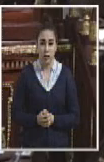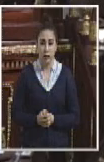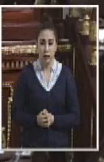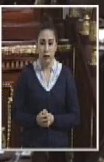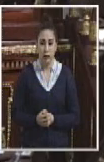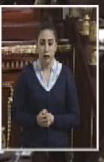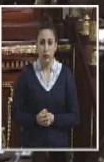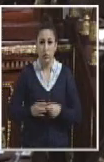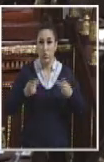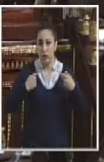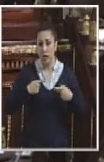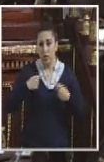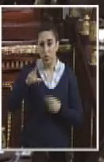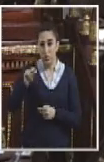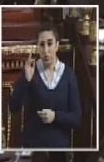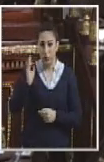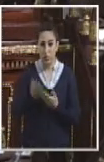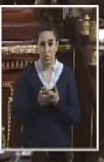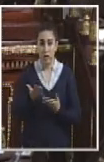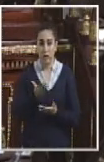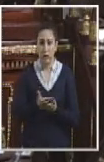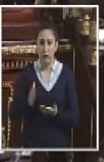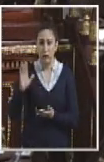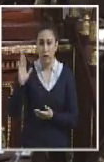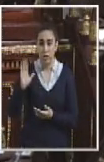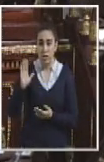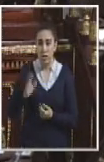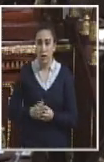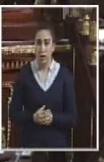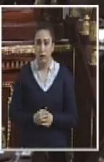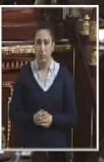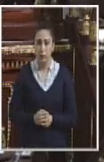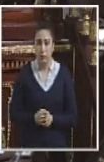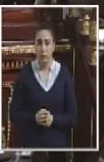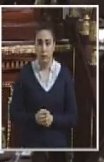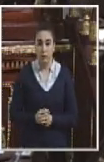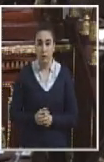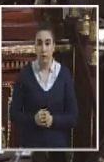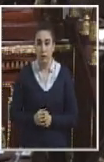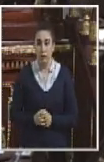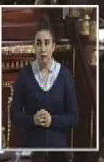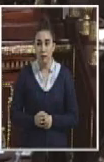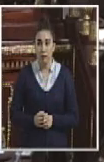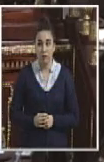Gracias. Los que estén por la negativa, sírvanse manifestarlo levantando la mano.